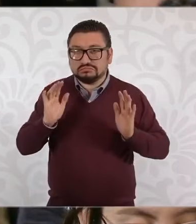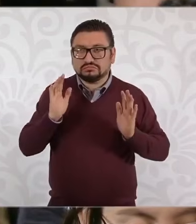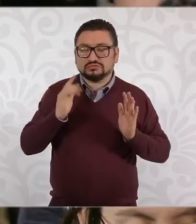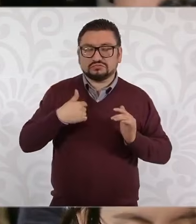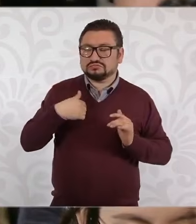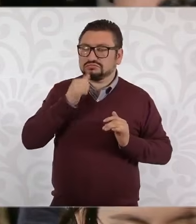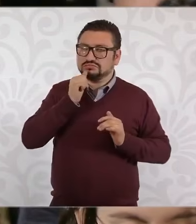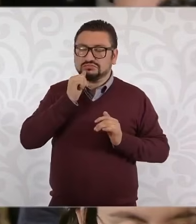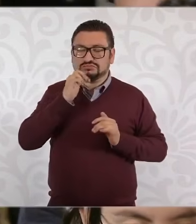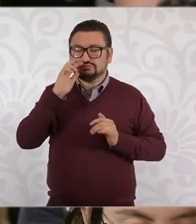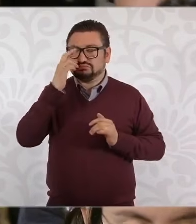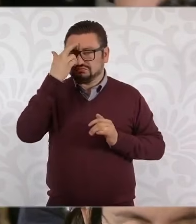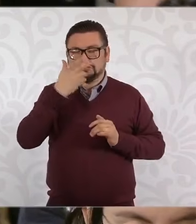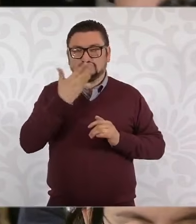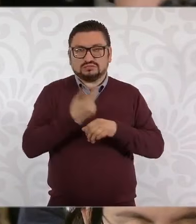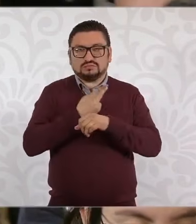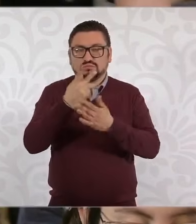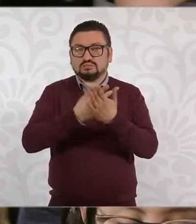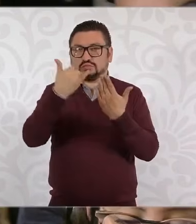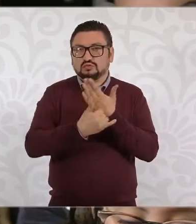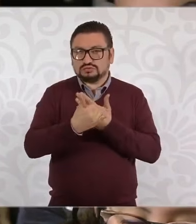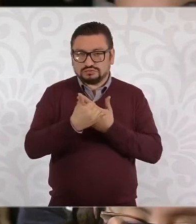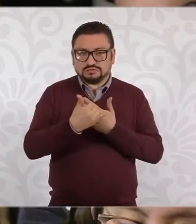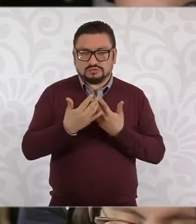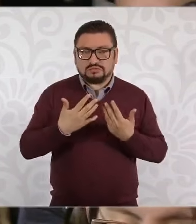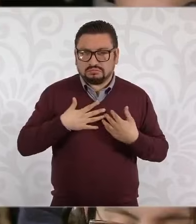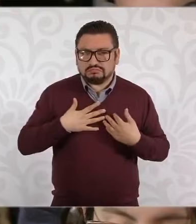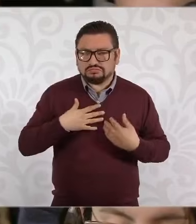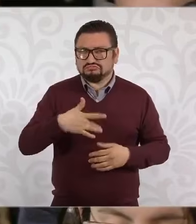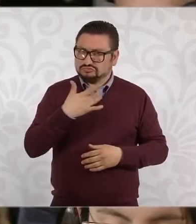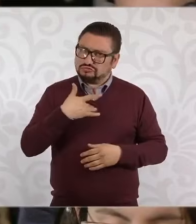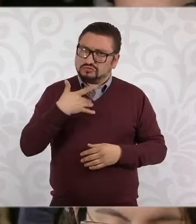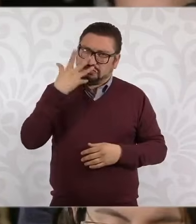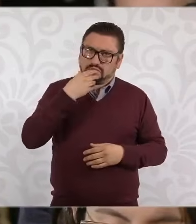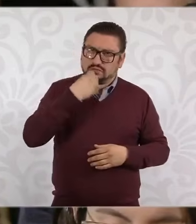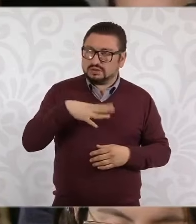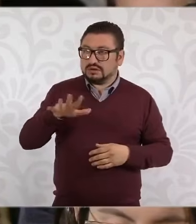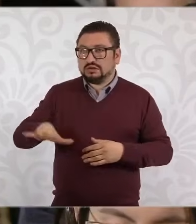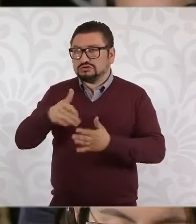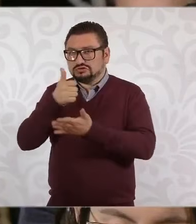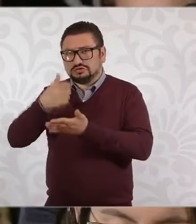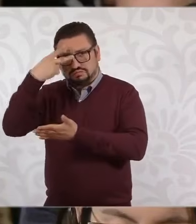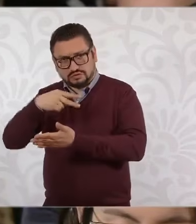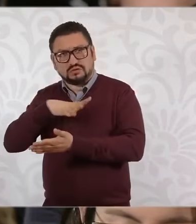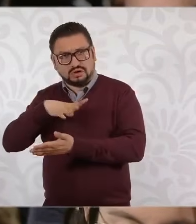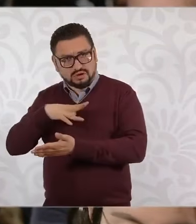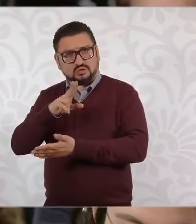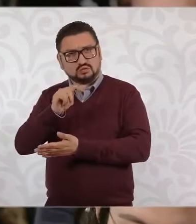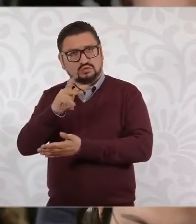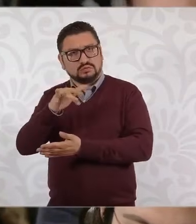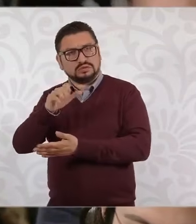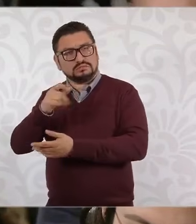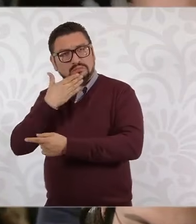pregunto. Es un proyecto que la verdad a mí me parece fabuloso. En la Ciudad de México ha funcionado bien, la Ciudad de México acaba de